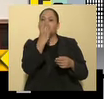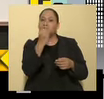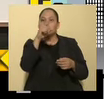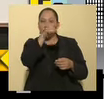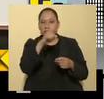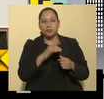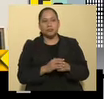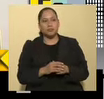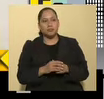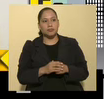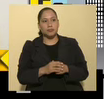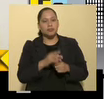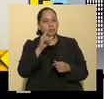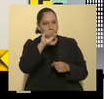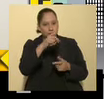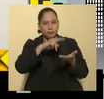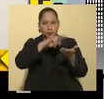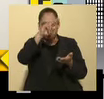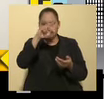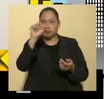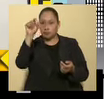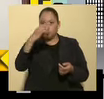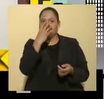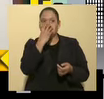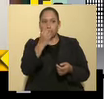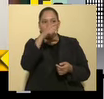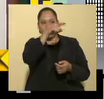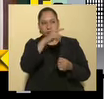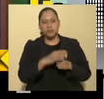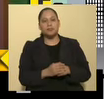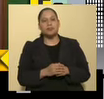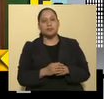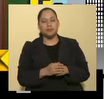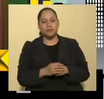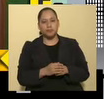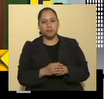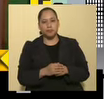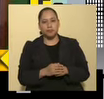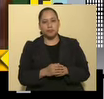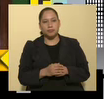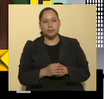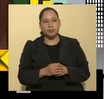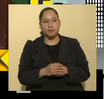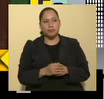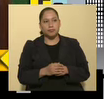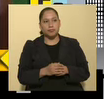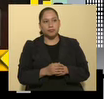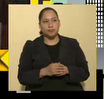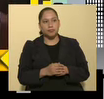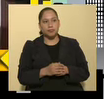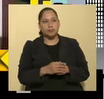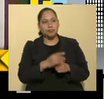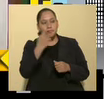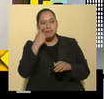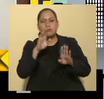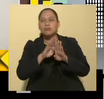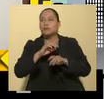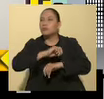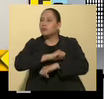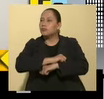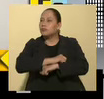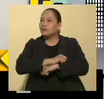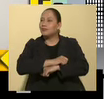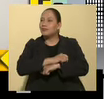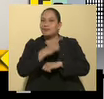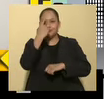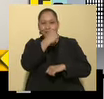otra escuela de pintura al aire libre en Coyoacán, que bueno, pues sin lugar a dudas es muy importante. Además, mire esta pintura, maestro. Sí,